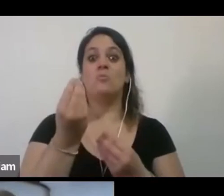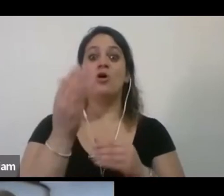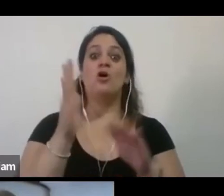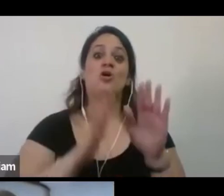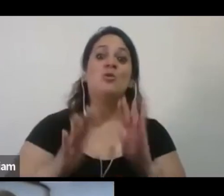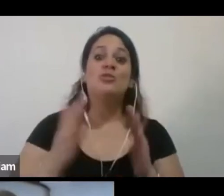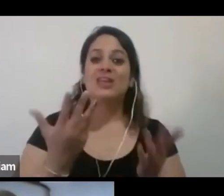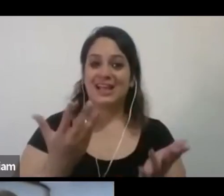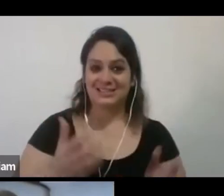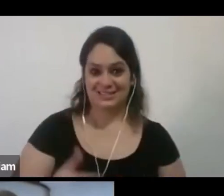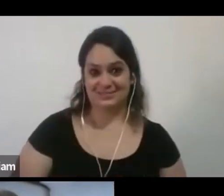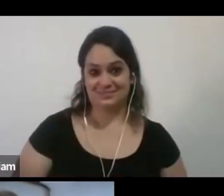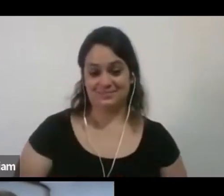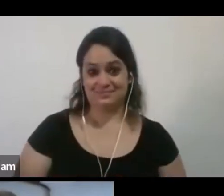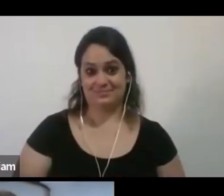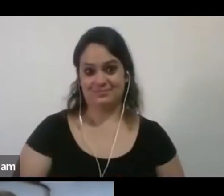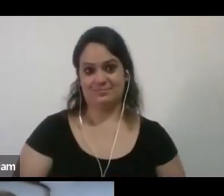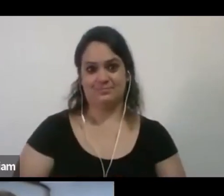dice Mónica.